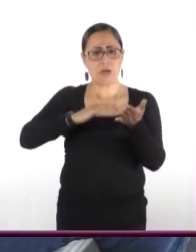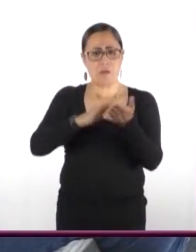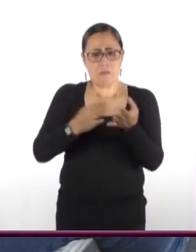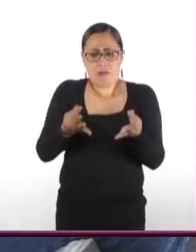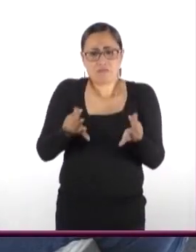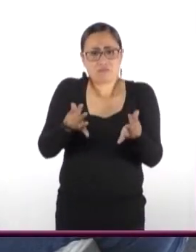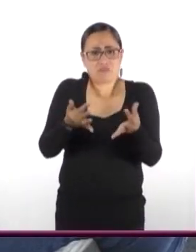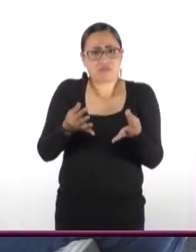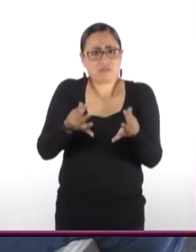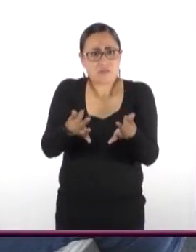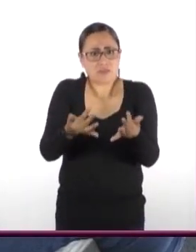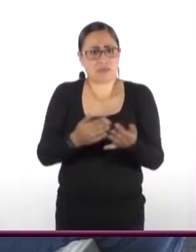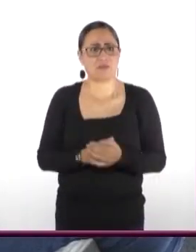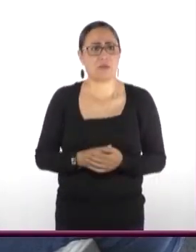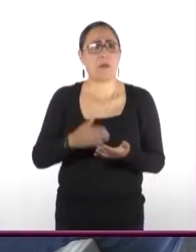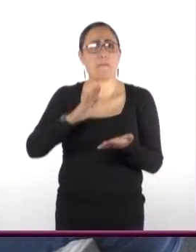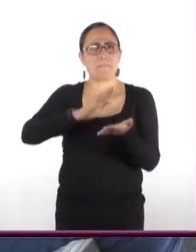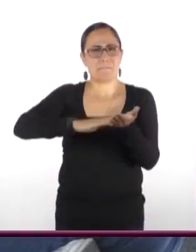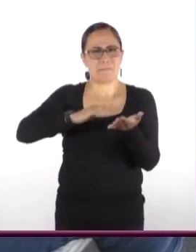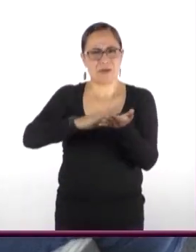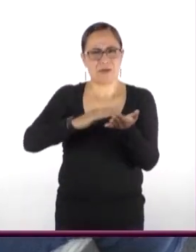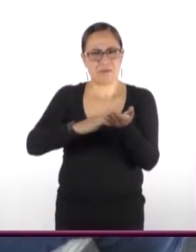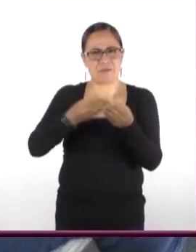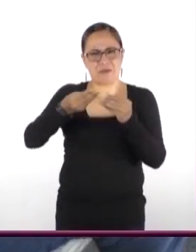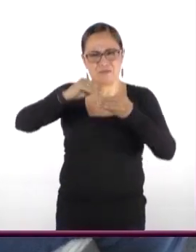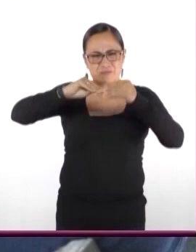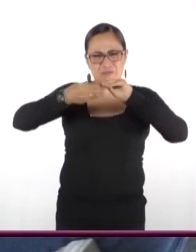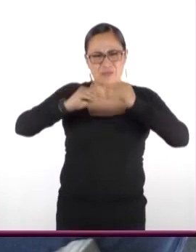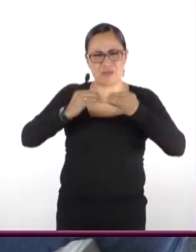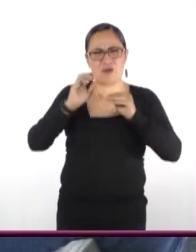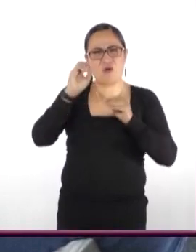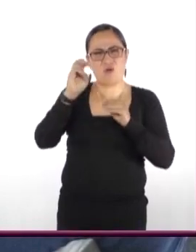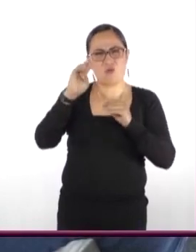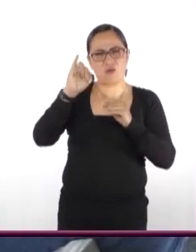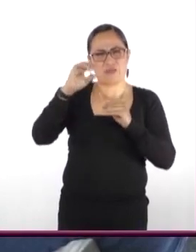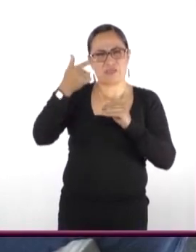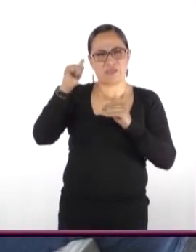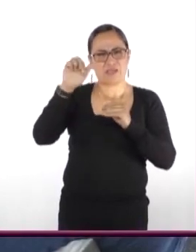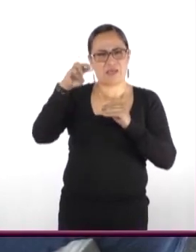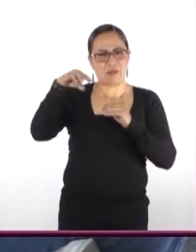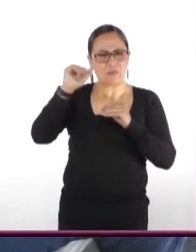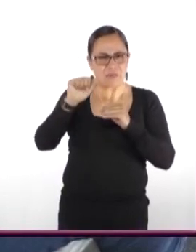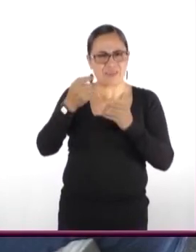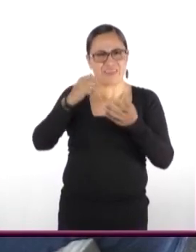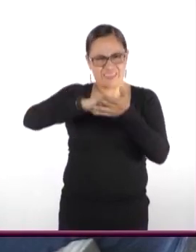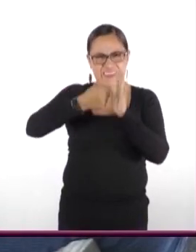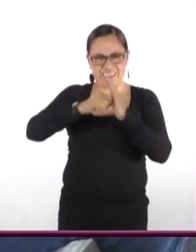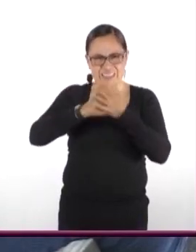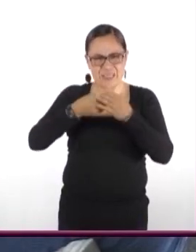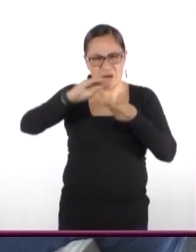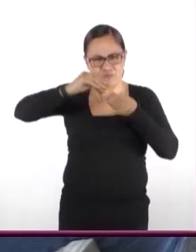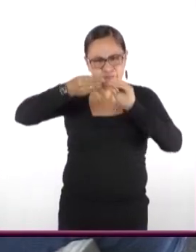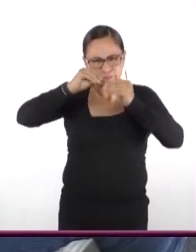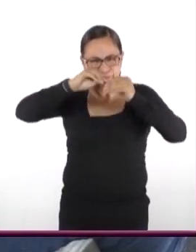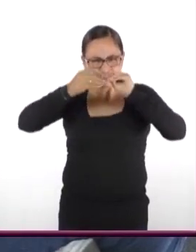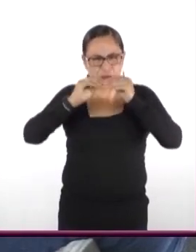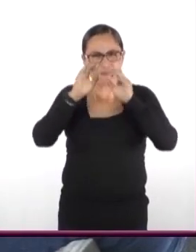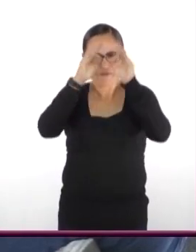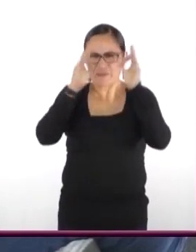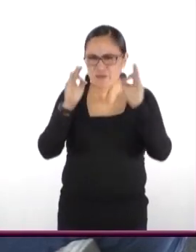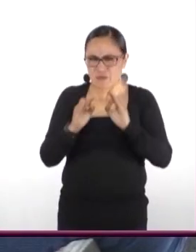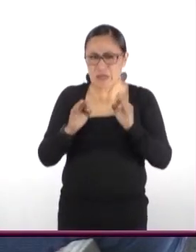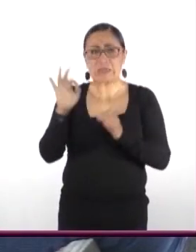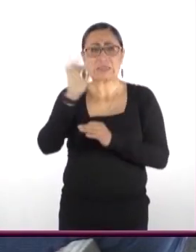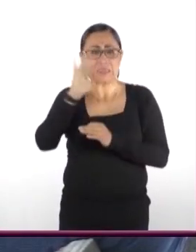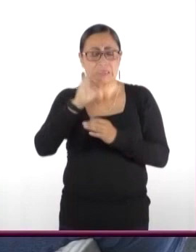súper delgadito, ¿no? Bueno, el papel que se usa para hacer origami es bastante más delgado. A lo mejor si usamos ese papel